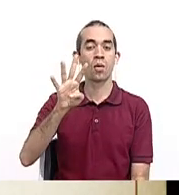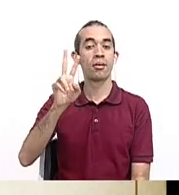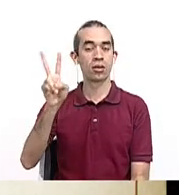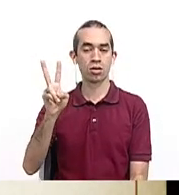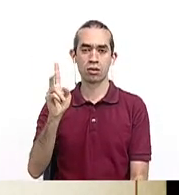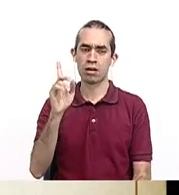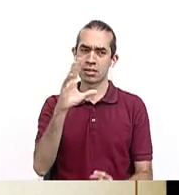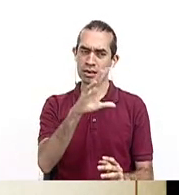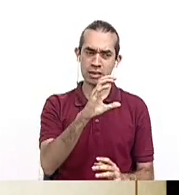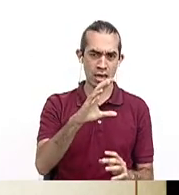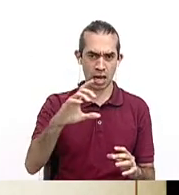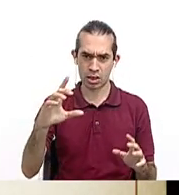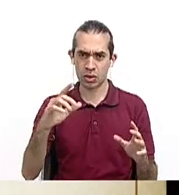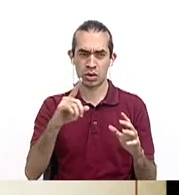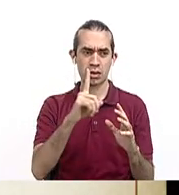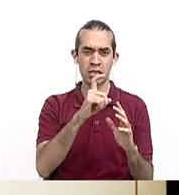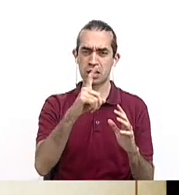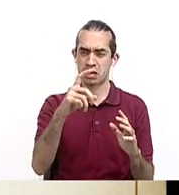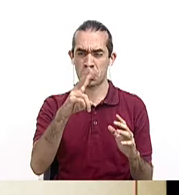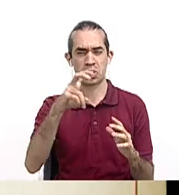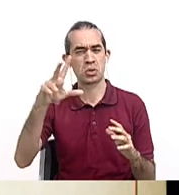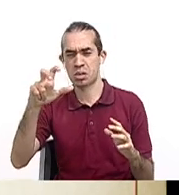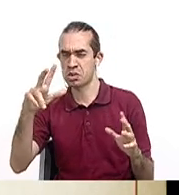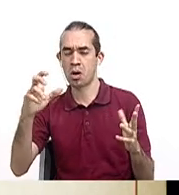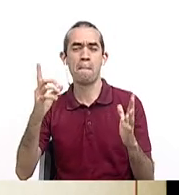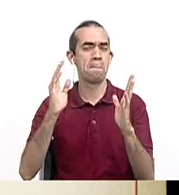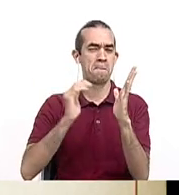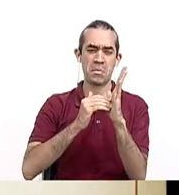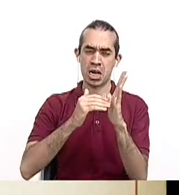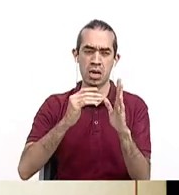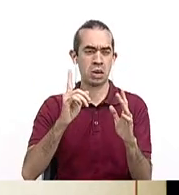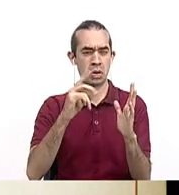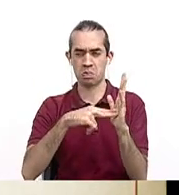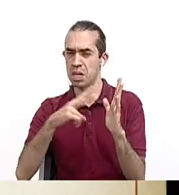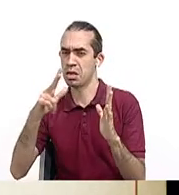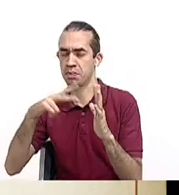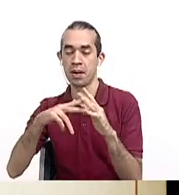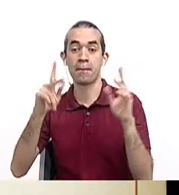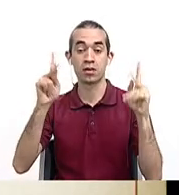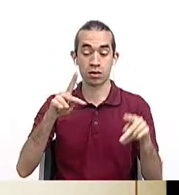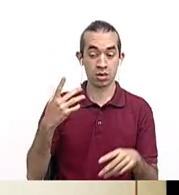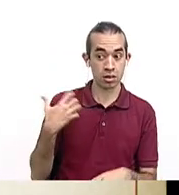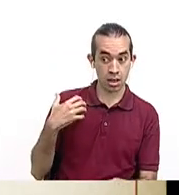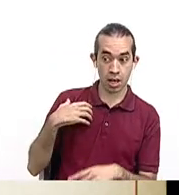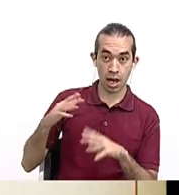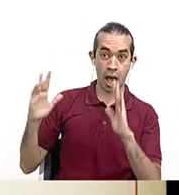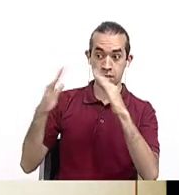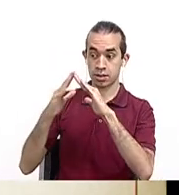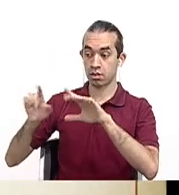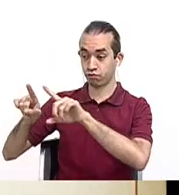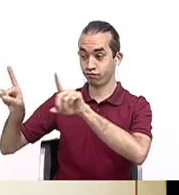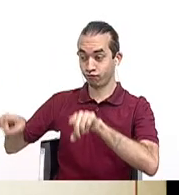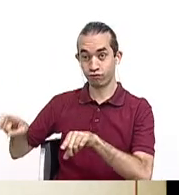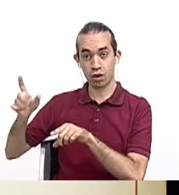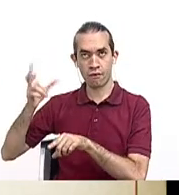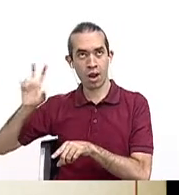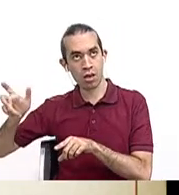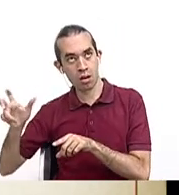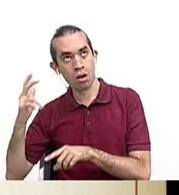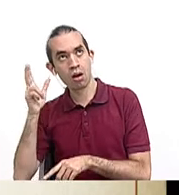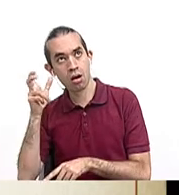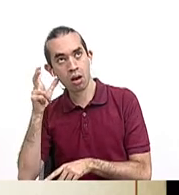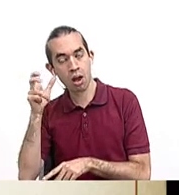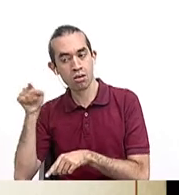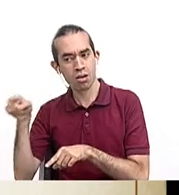que contaban con un aparato de radio escucharon entonces atentamente las denuncias de don josé figueres ferrer contra el